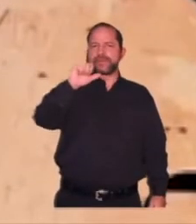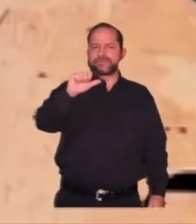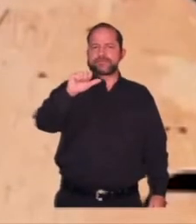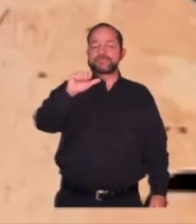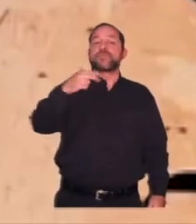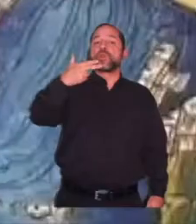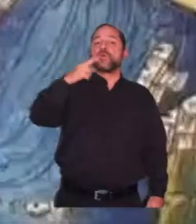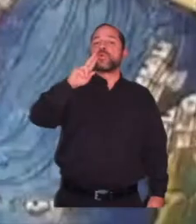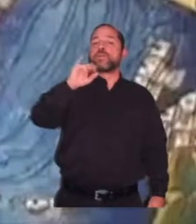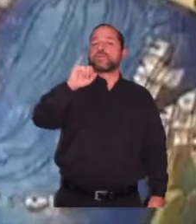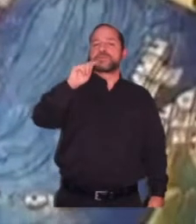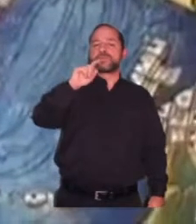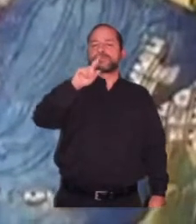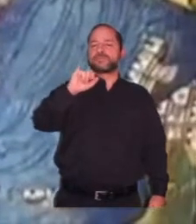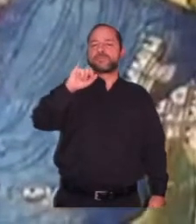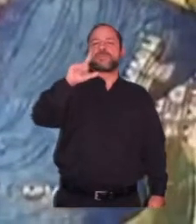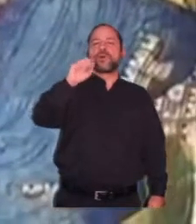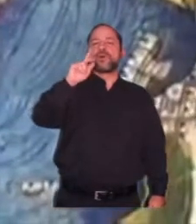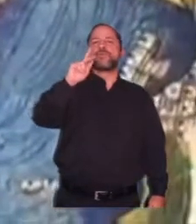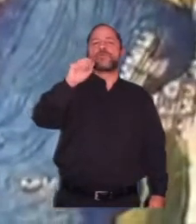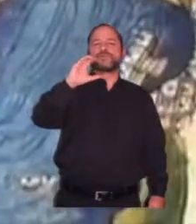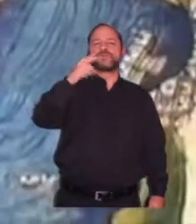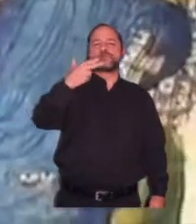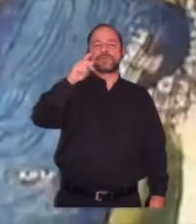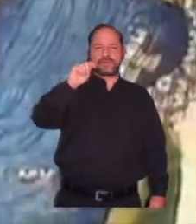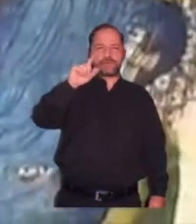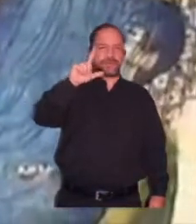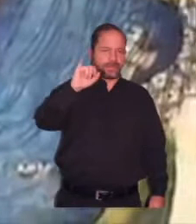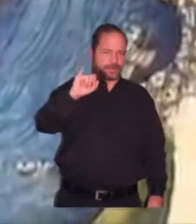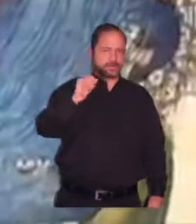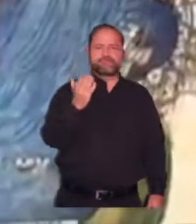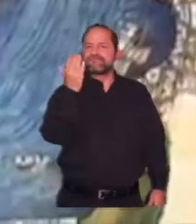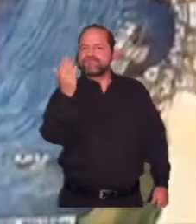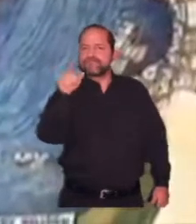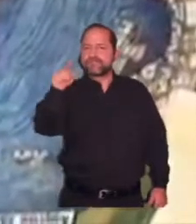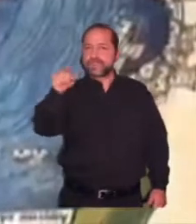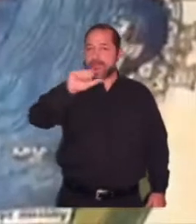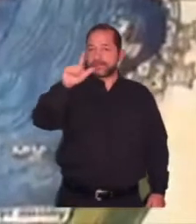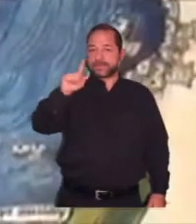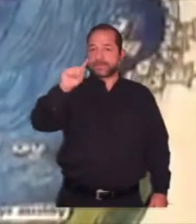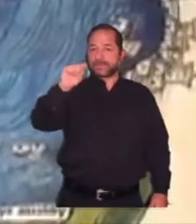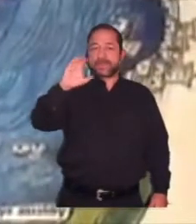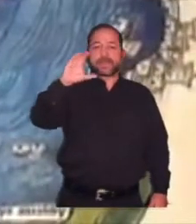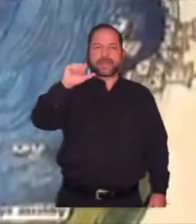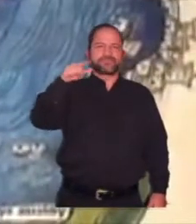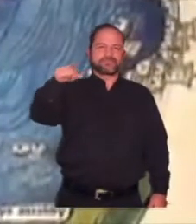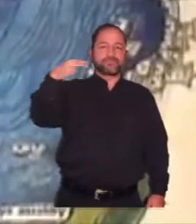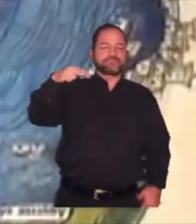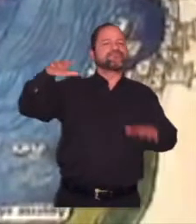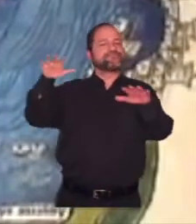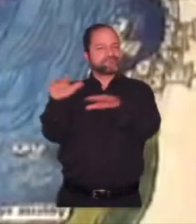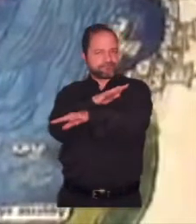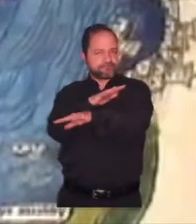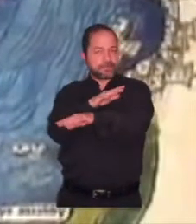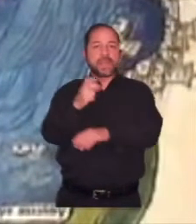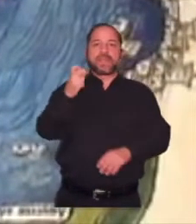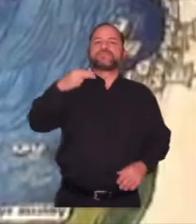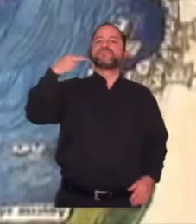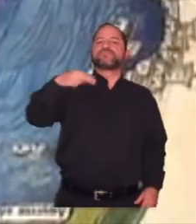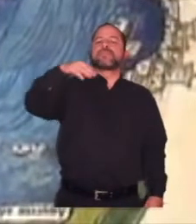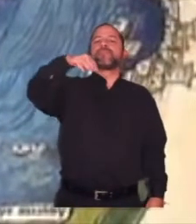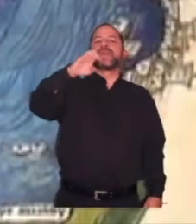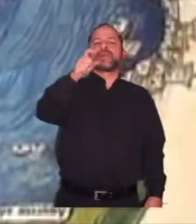luego de penalidades y contiendas con los pobladores establecidos en el entorno de los grandes lagos centrales los mexicas fundaron sus